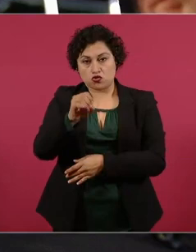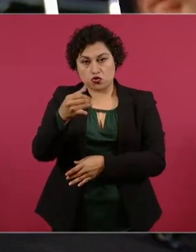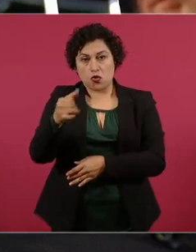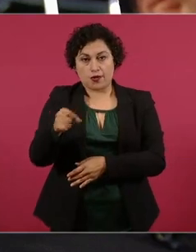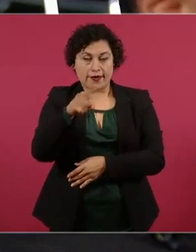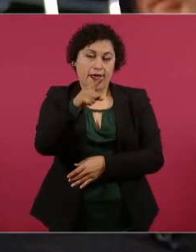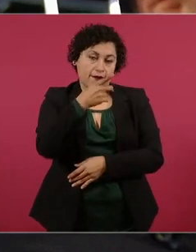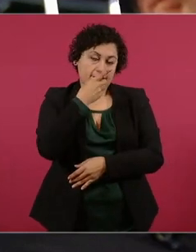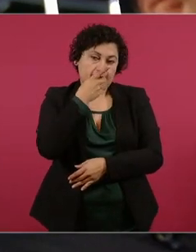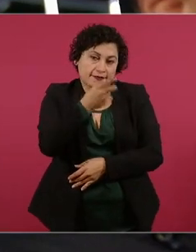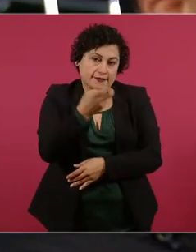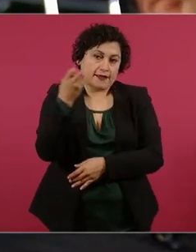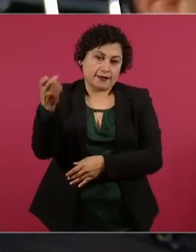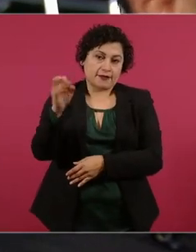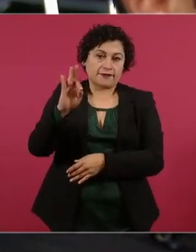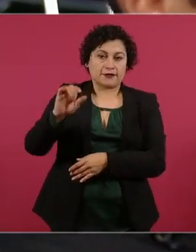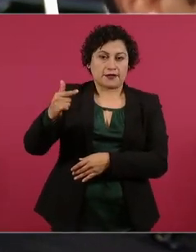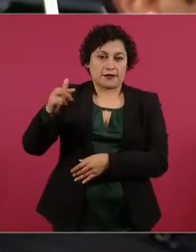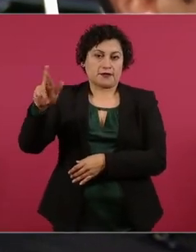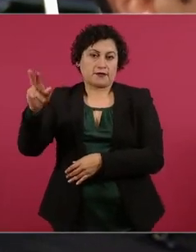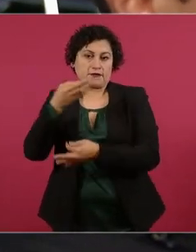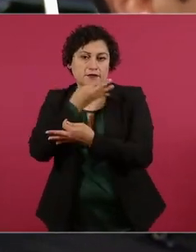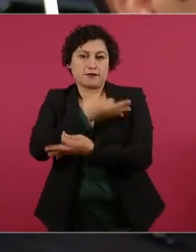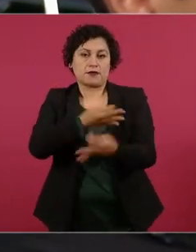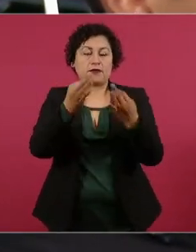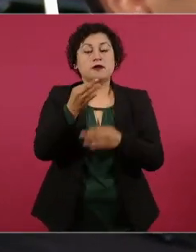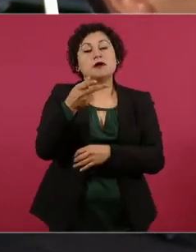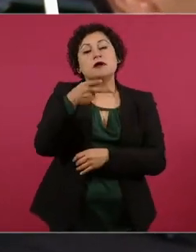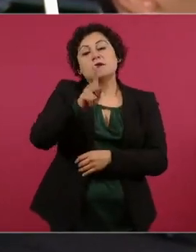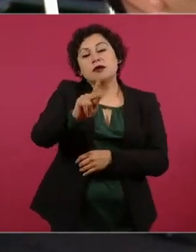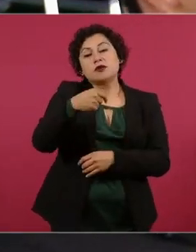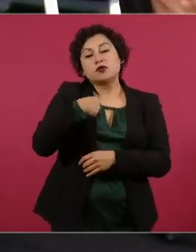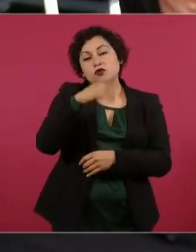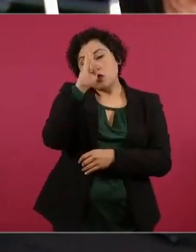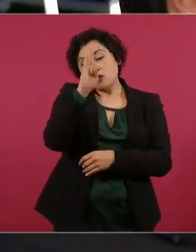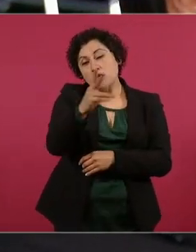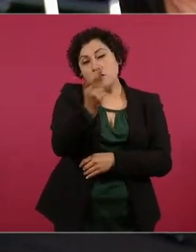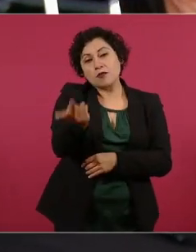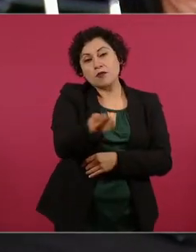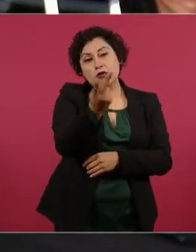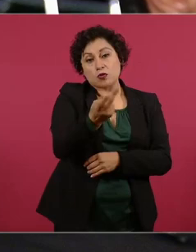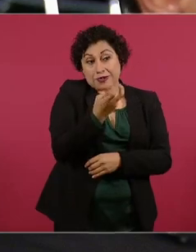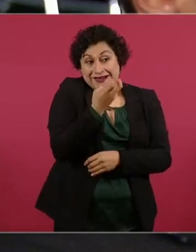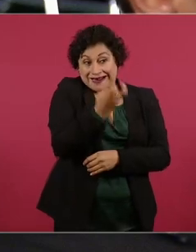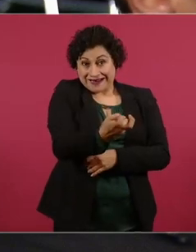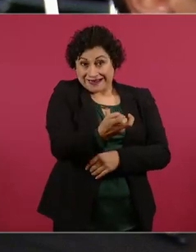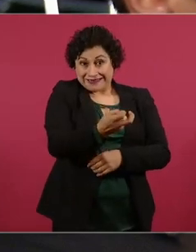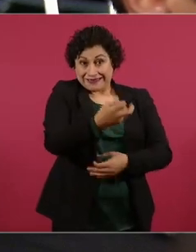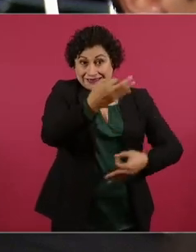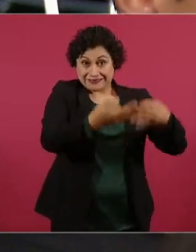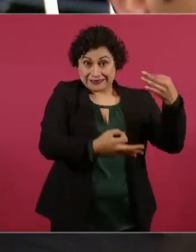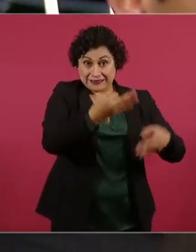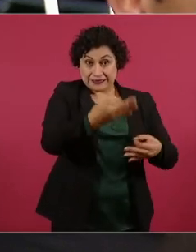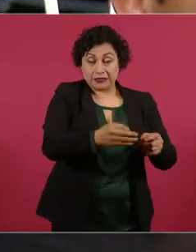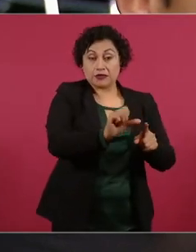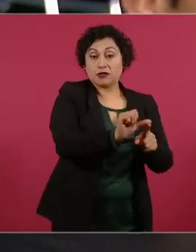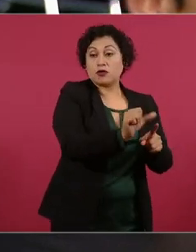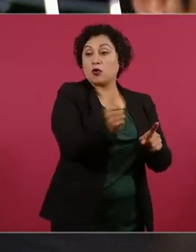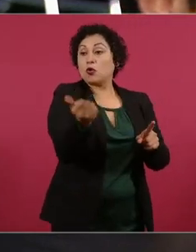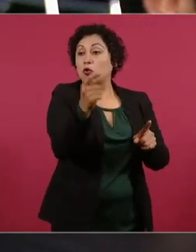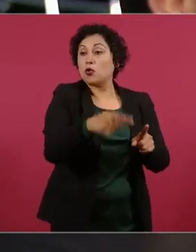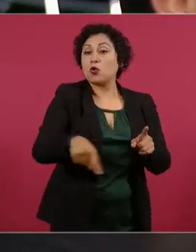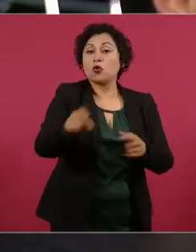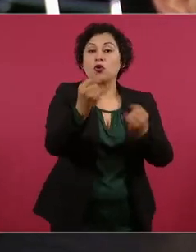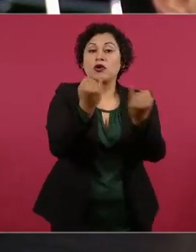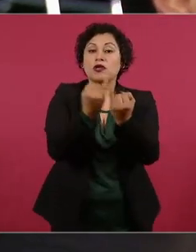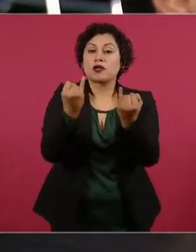pero yo quisiera preguntarle entonces, en este tipo de casos como en otros, ¿qué papel ha jugado la Fiscalía y dónde está